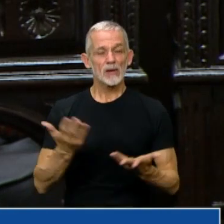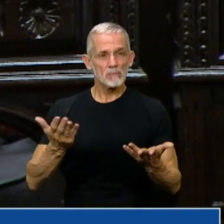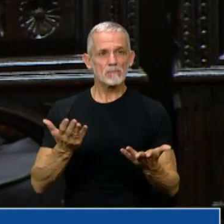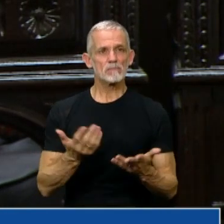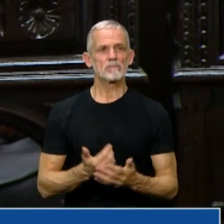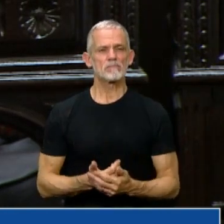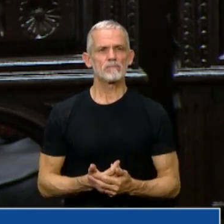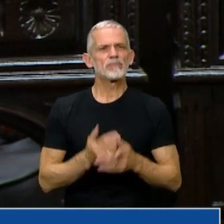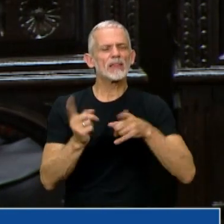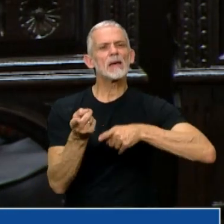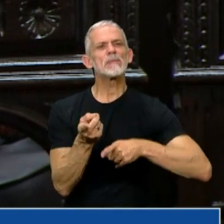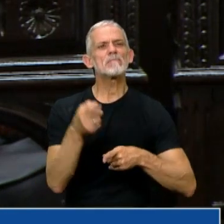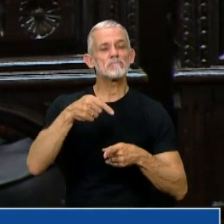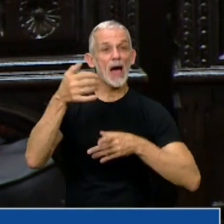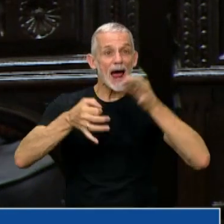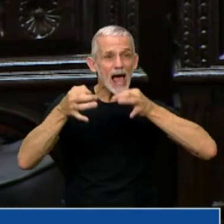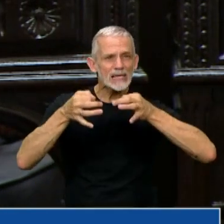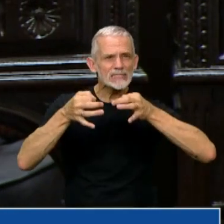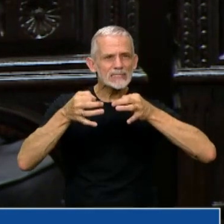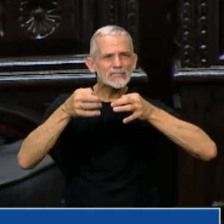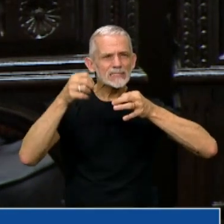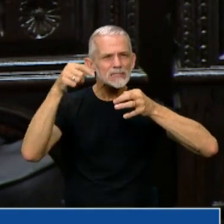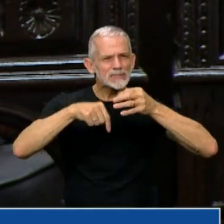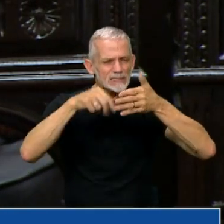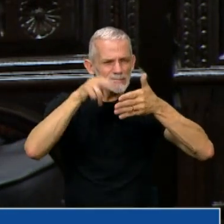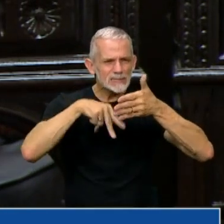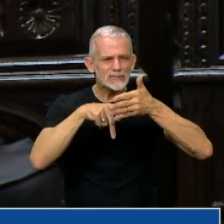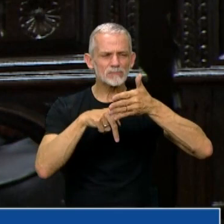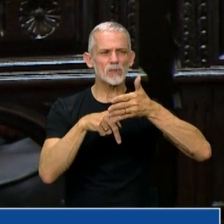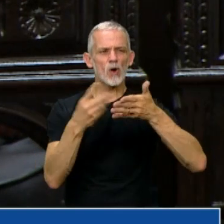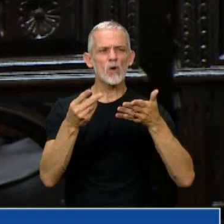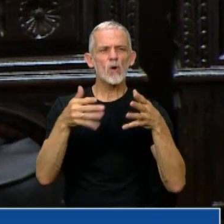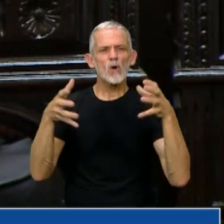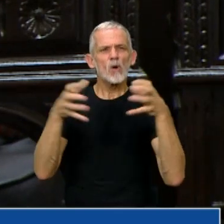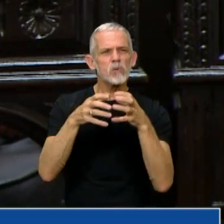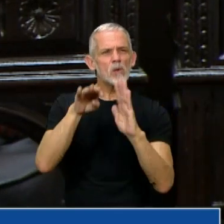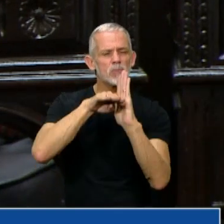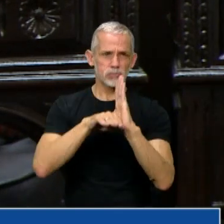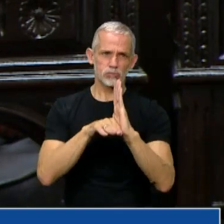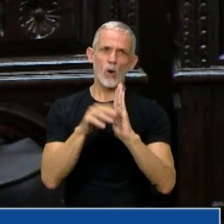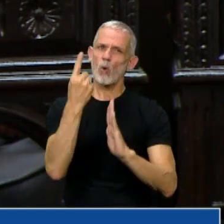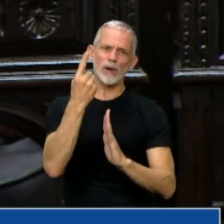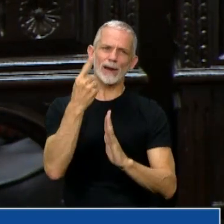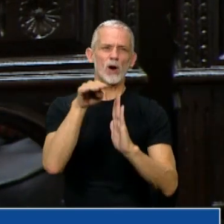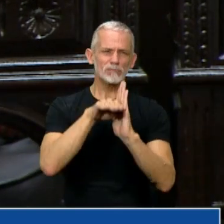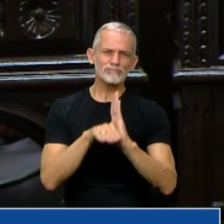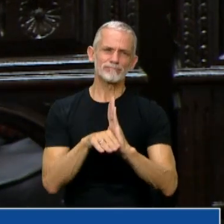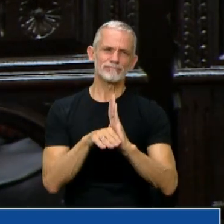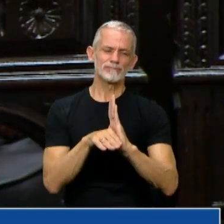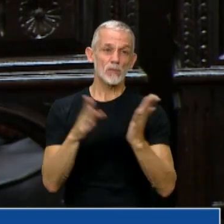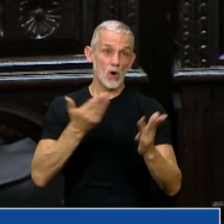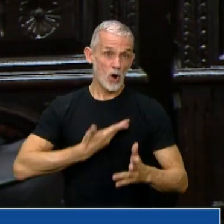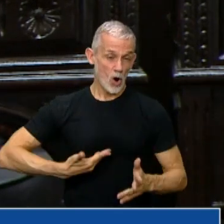Pero también este análisis hay que hacerlo con un conjunto de medidas.